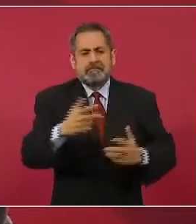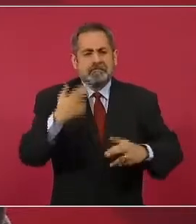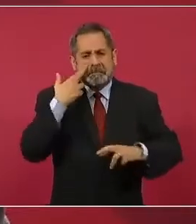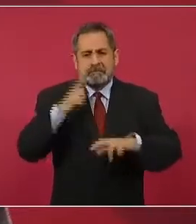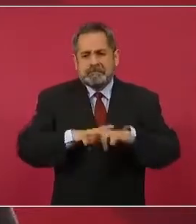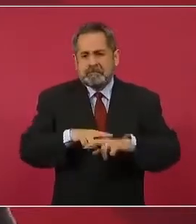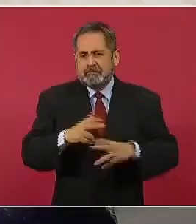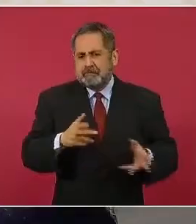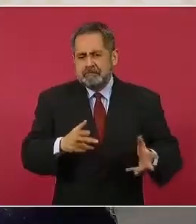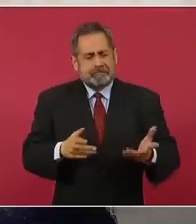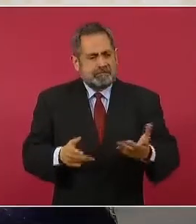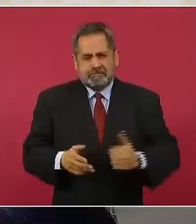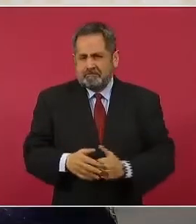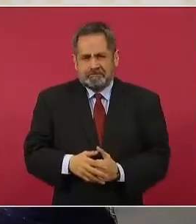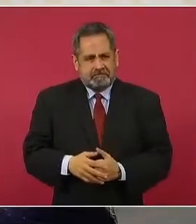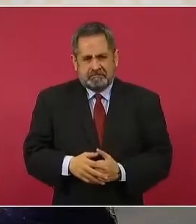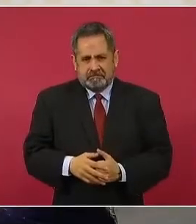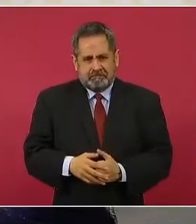lo material.